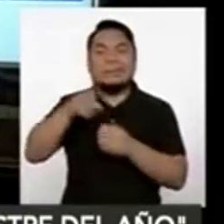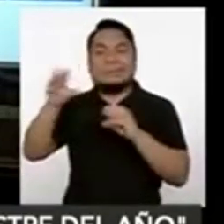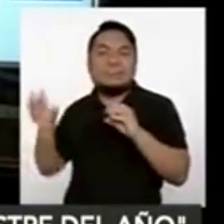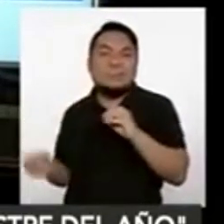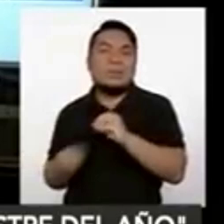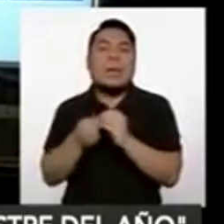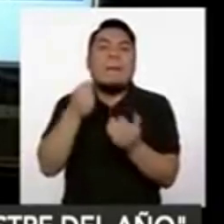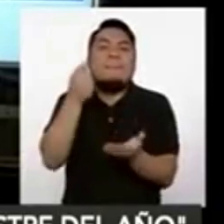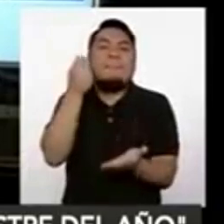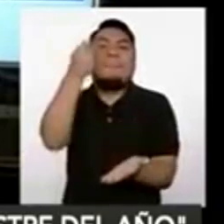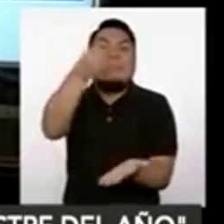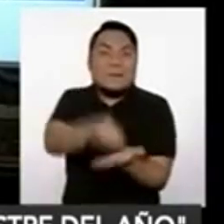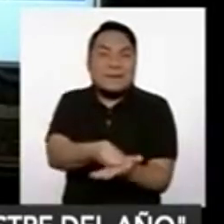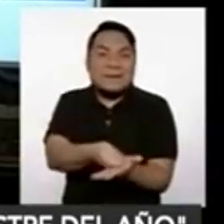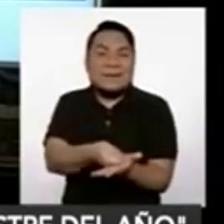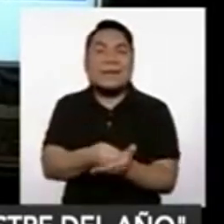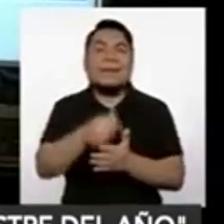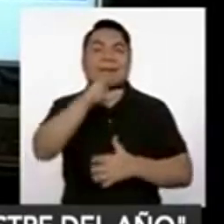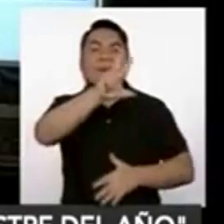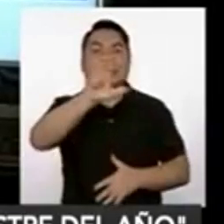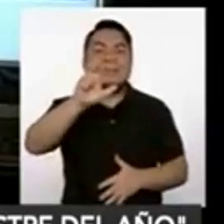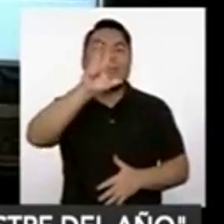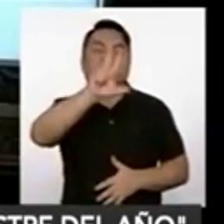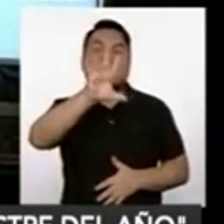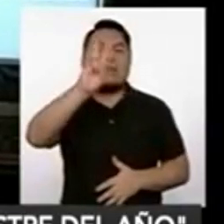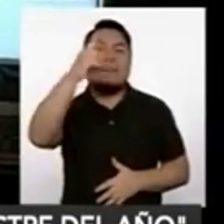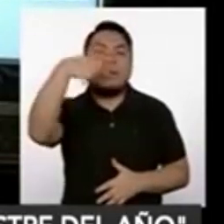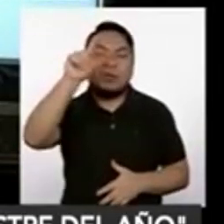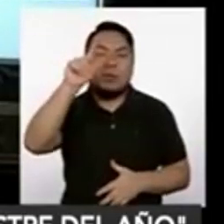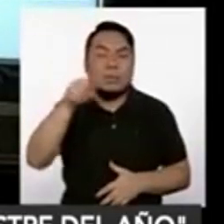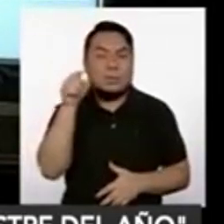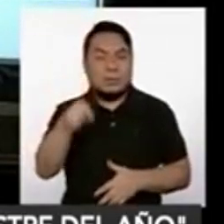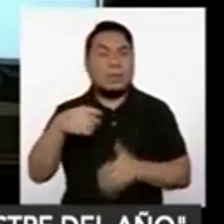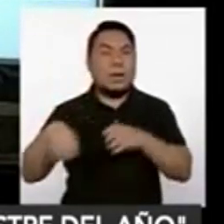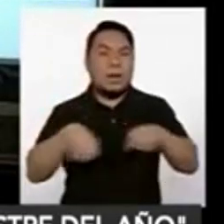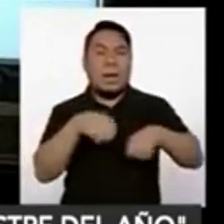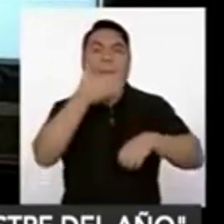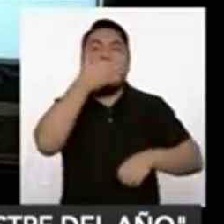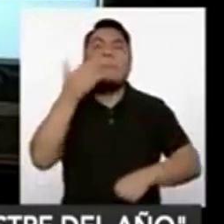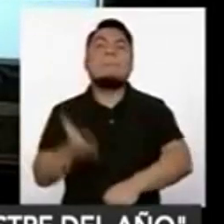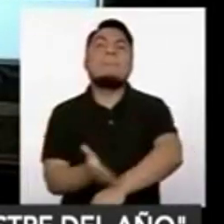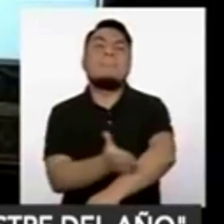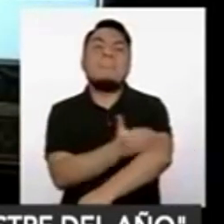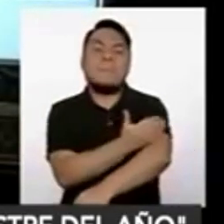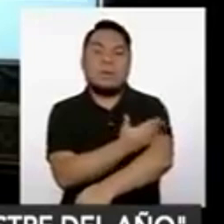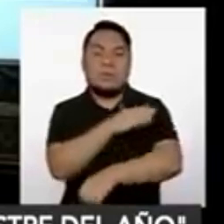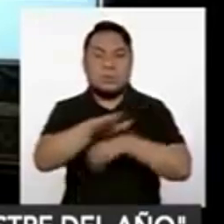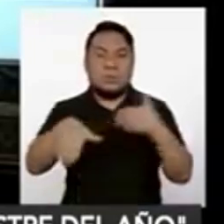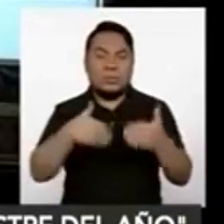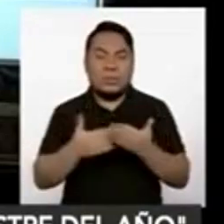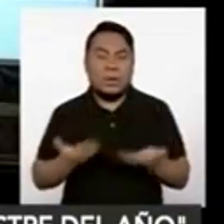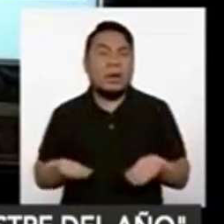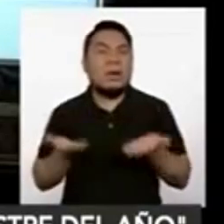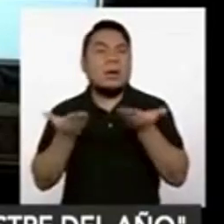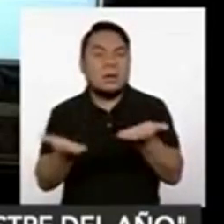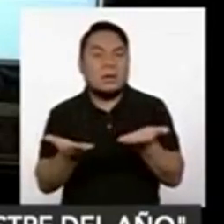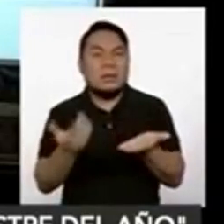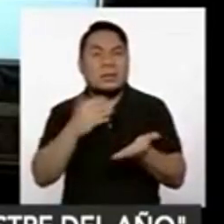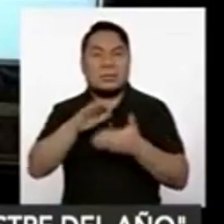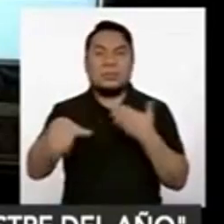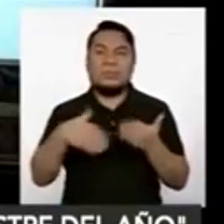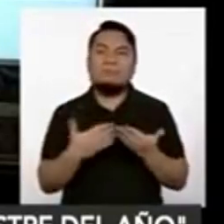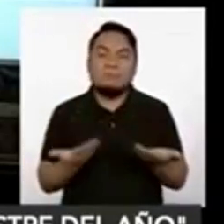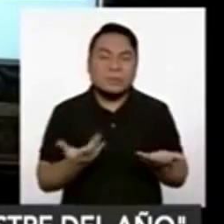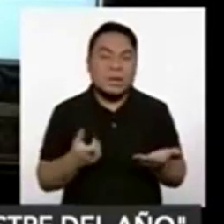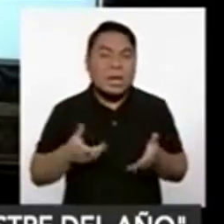adicionalmente el presupuesto que tiene Agricultura, 373 millones, para que se haga el mejoramiento de los sistemas de captación, las